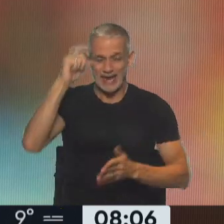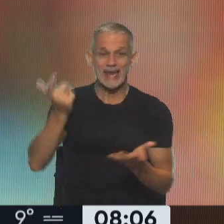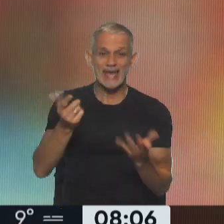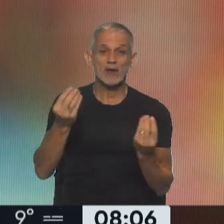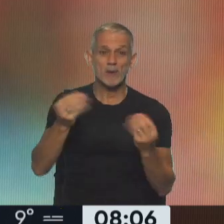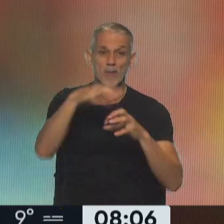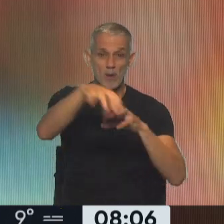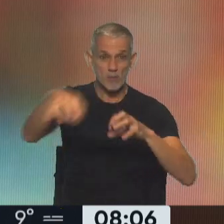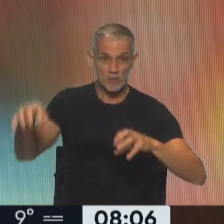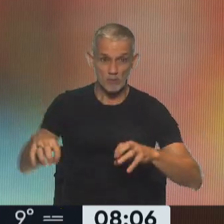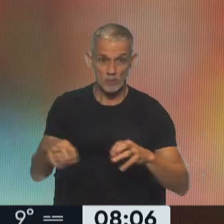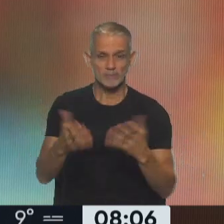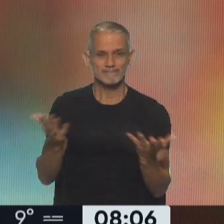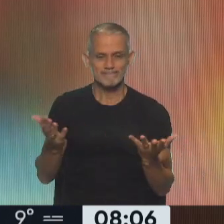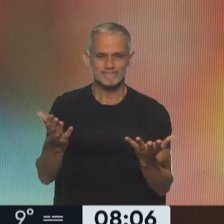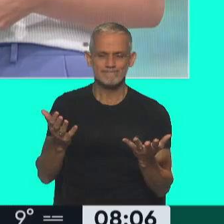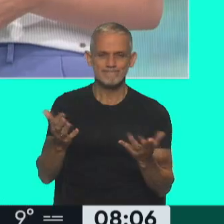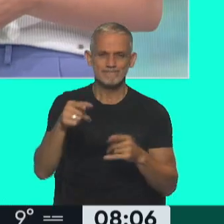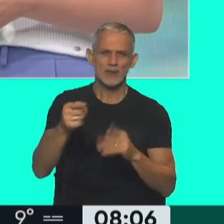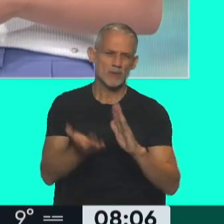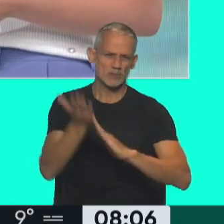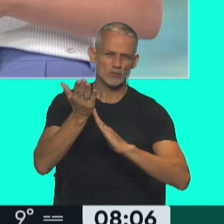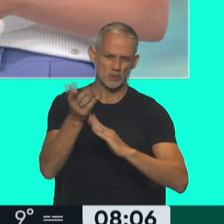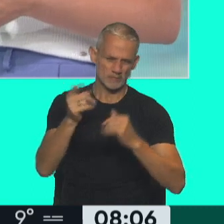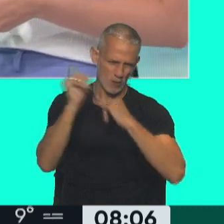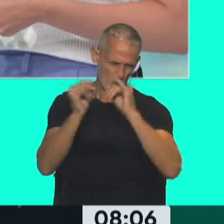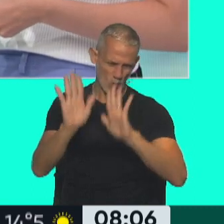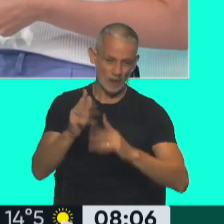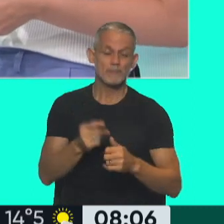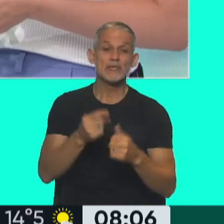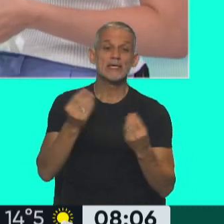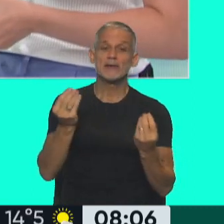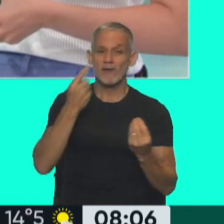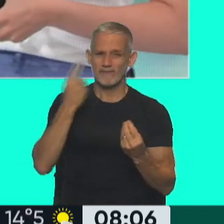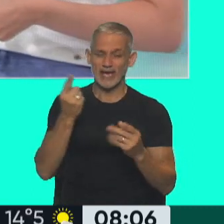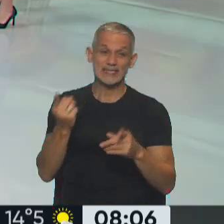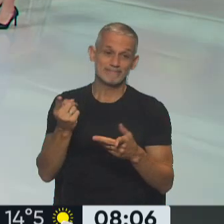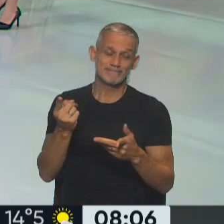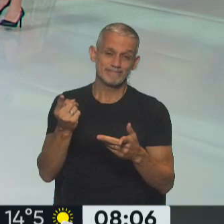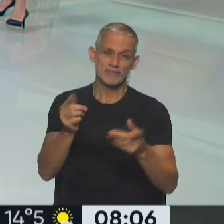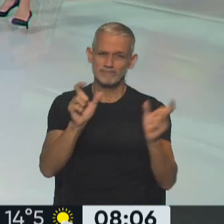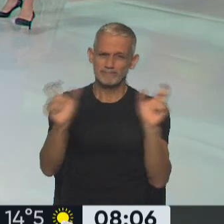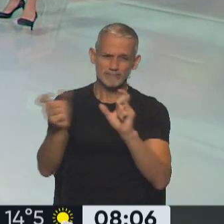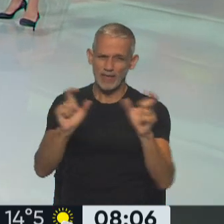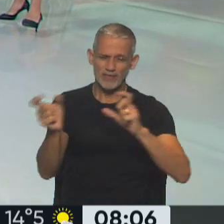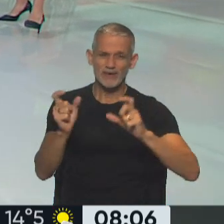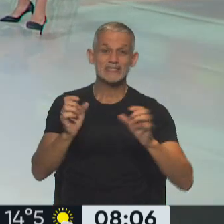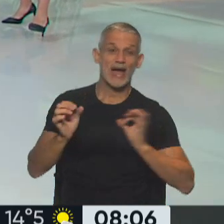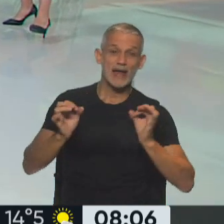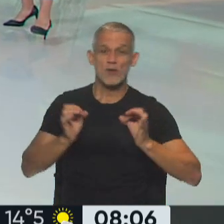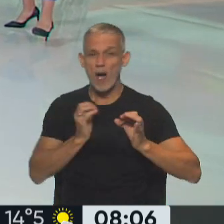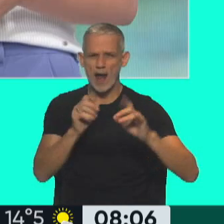los rubros que la marcaban, ¿no es cierto? Que ahora vamos a contar cuáles. Pero vos fíjate ya cómo la variación